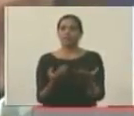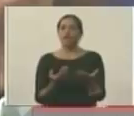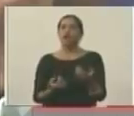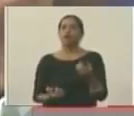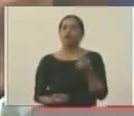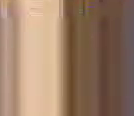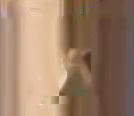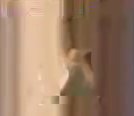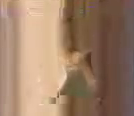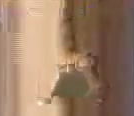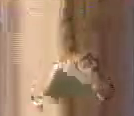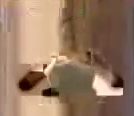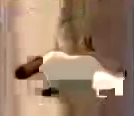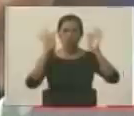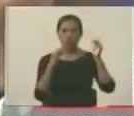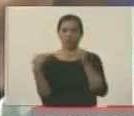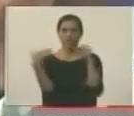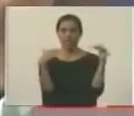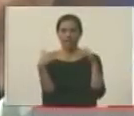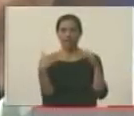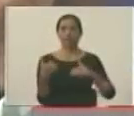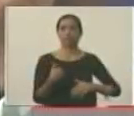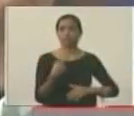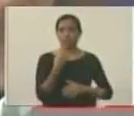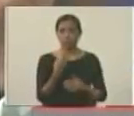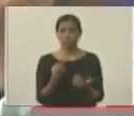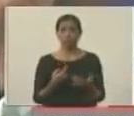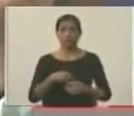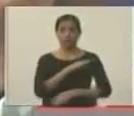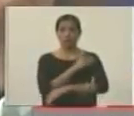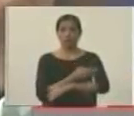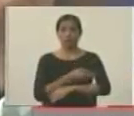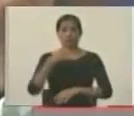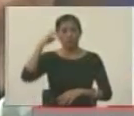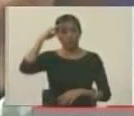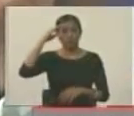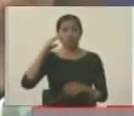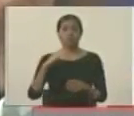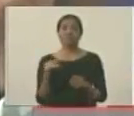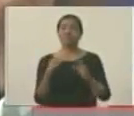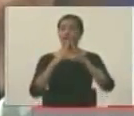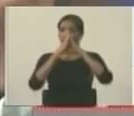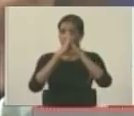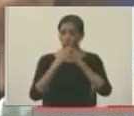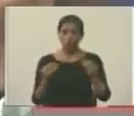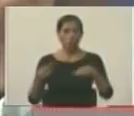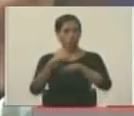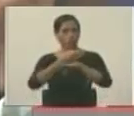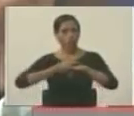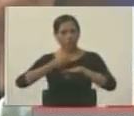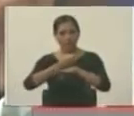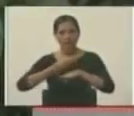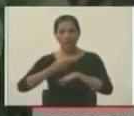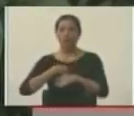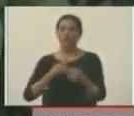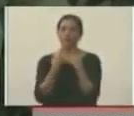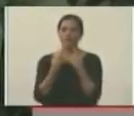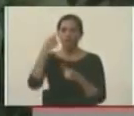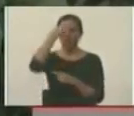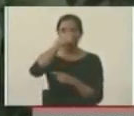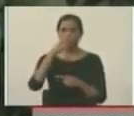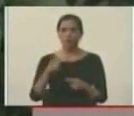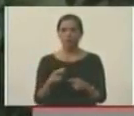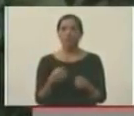de guerra. Por eso yo puse a la Fuerza Armada, bueno, y a todo el gobierno, y le digo al pueblo que lo que